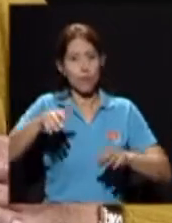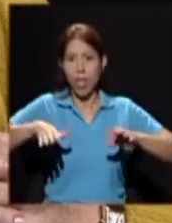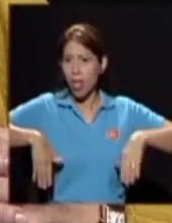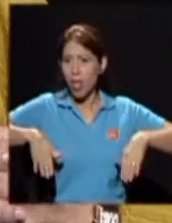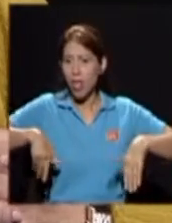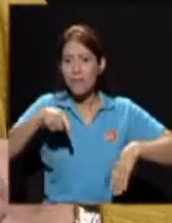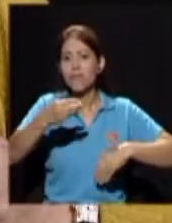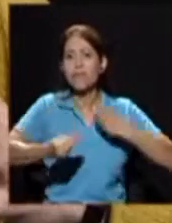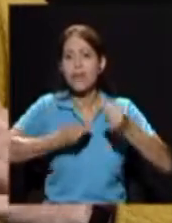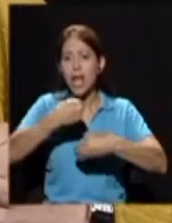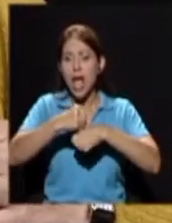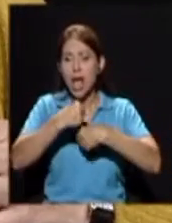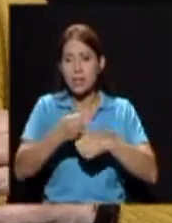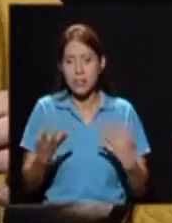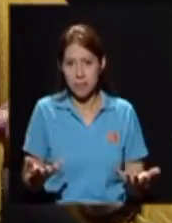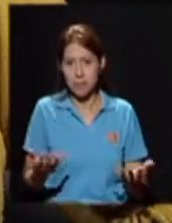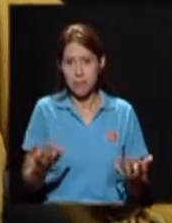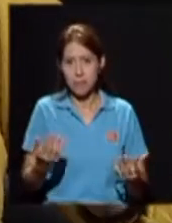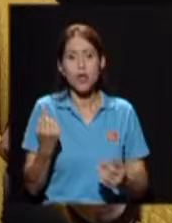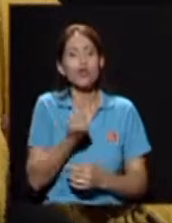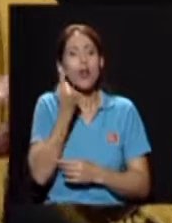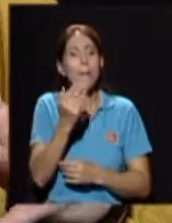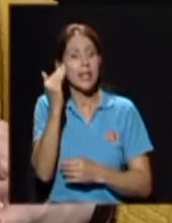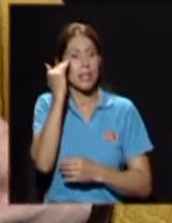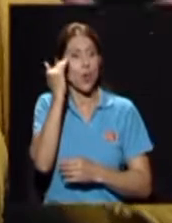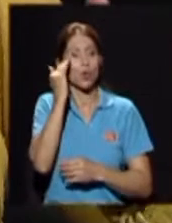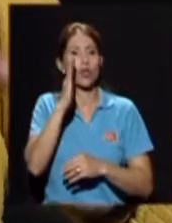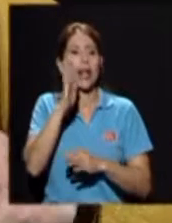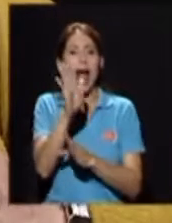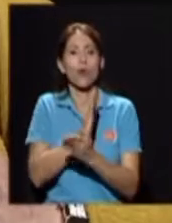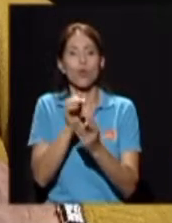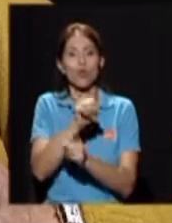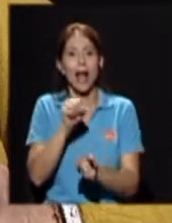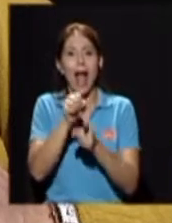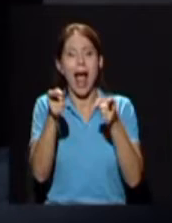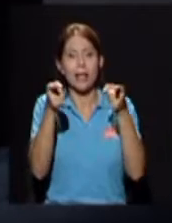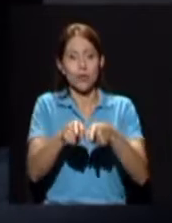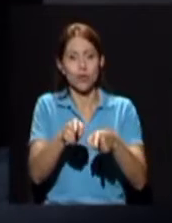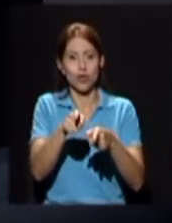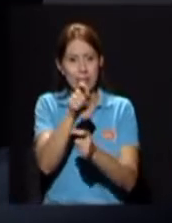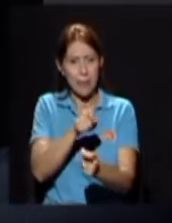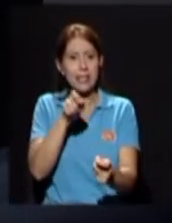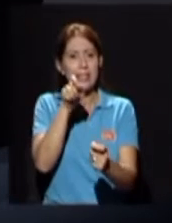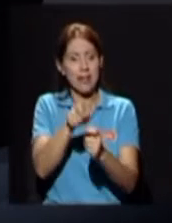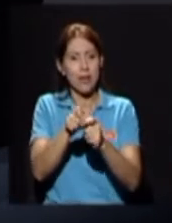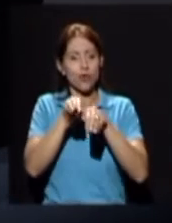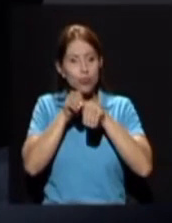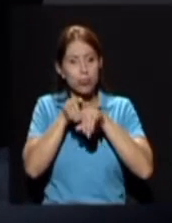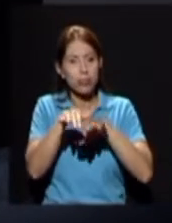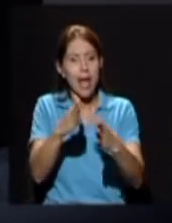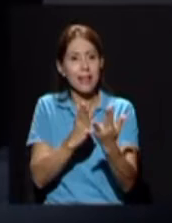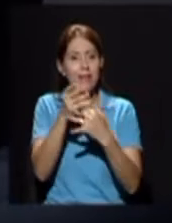información más allá de los casos específicos que reportan los medios de comunicación es también muy